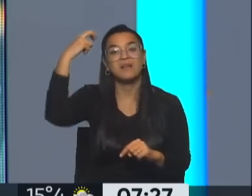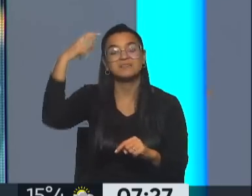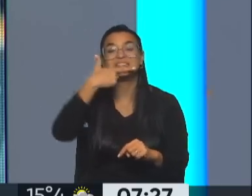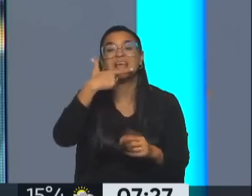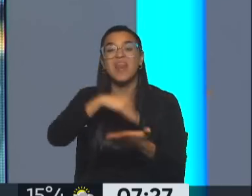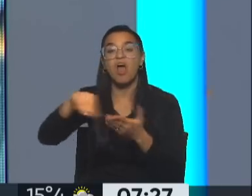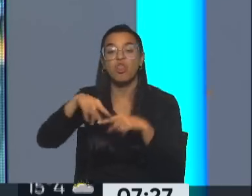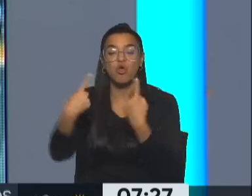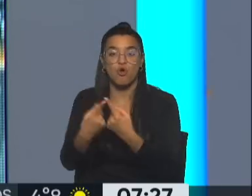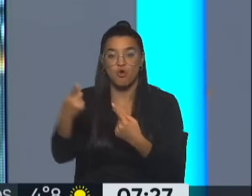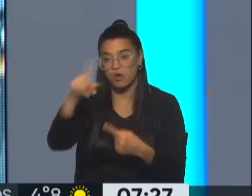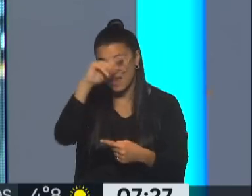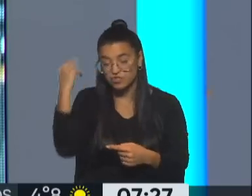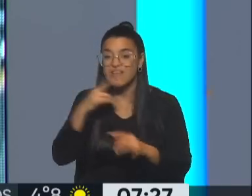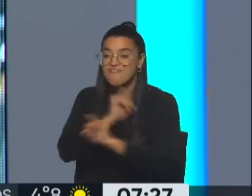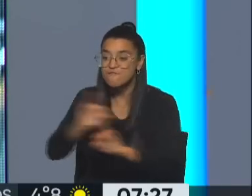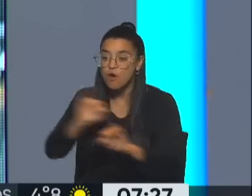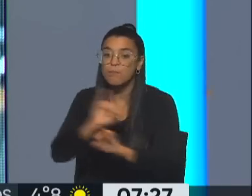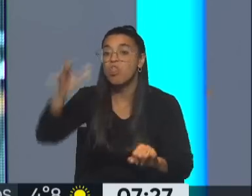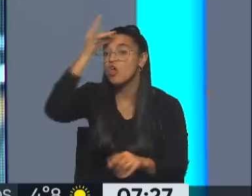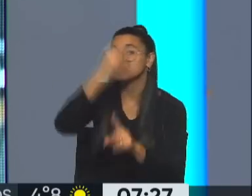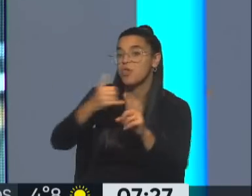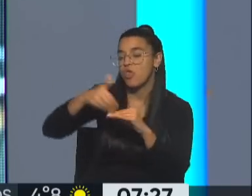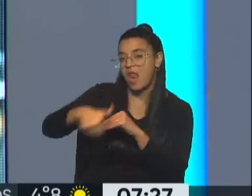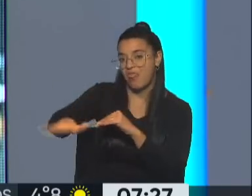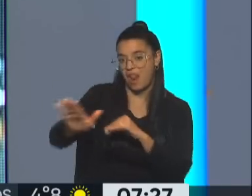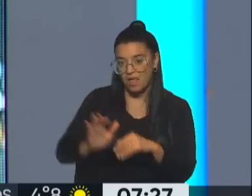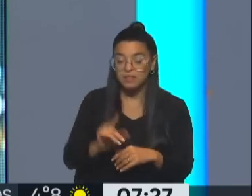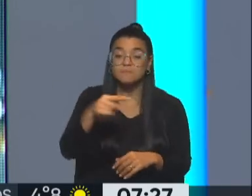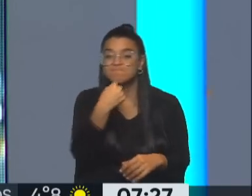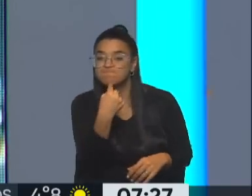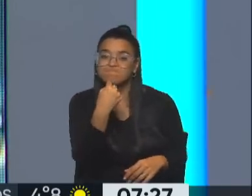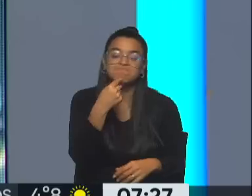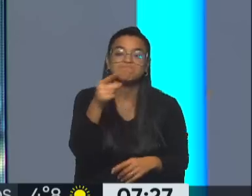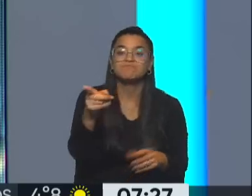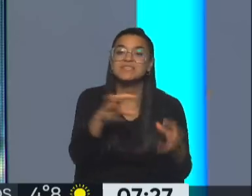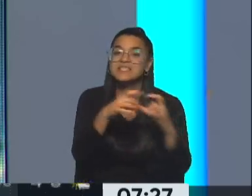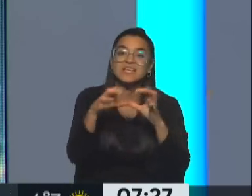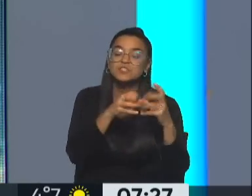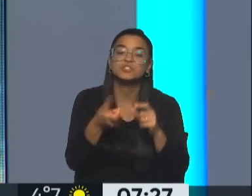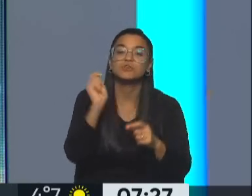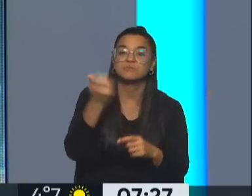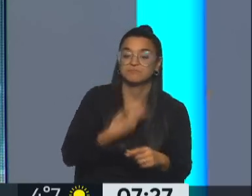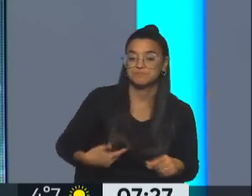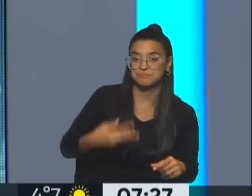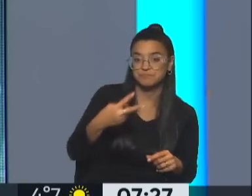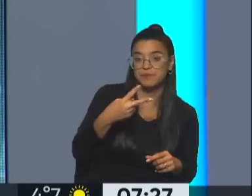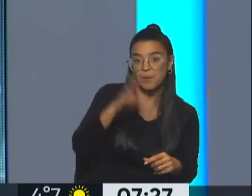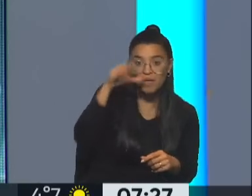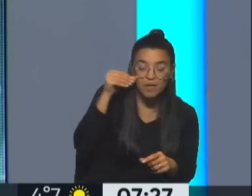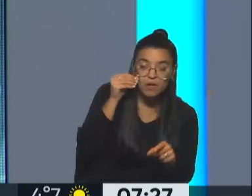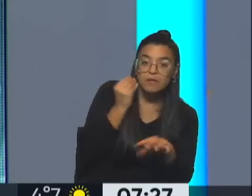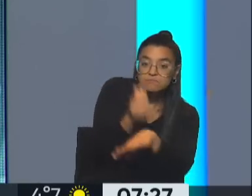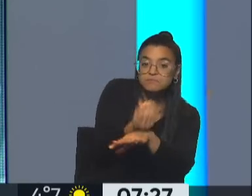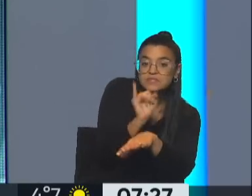jefe de gabinete va a brindar informes a partir de las 12 del mediodía. Ahí está la incógnita. La sesión la va a encabezar Cristina Fernández de Kirchner. Podrá haber